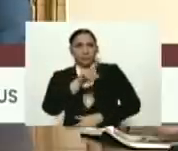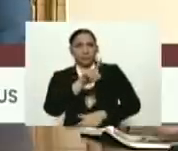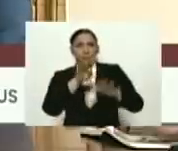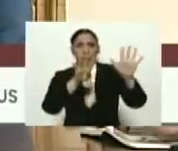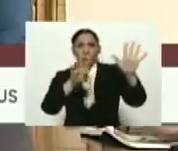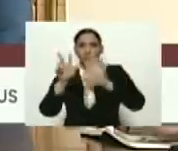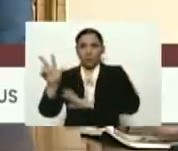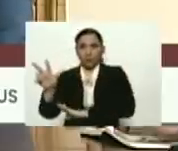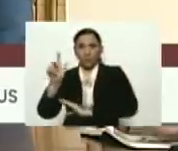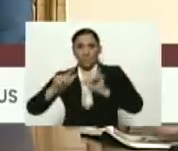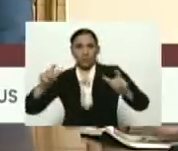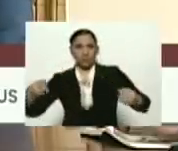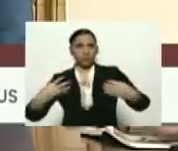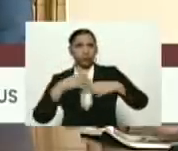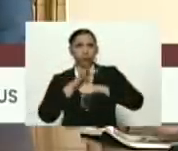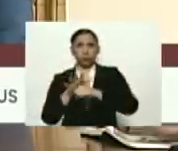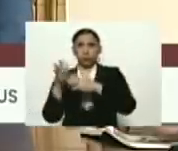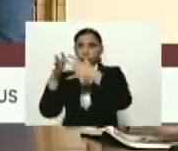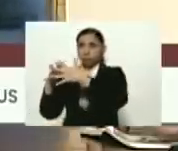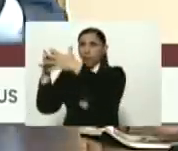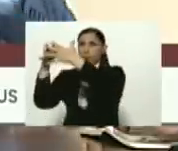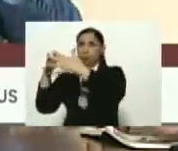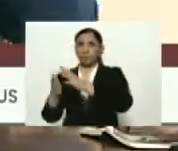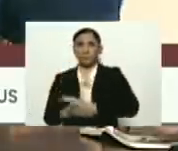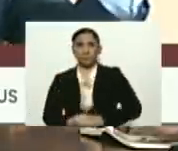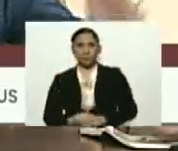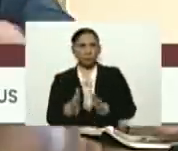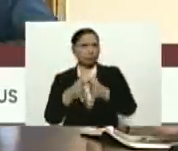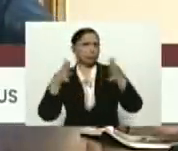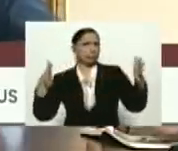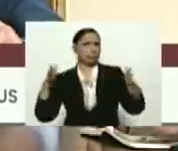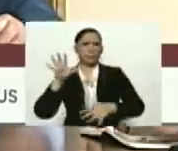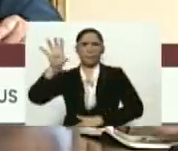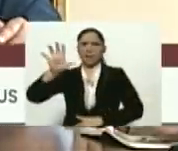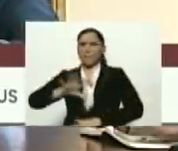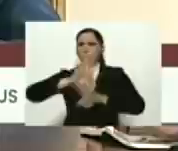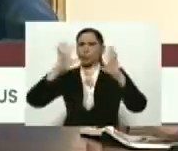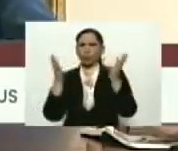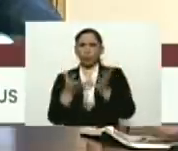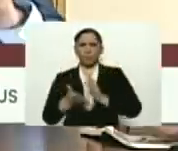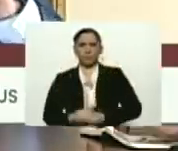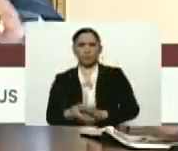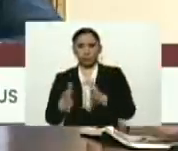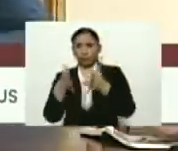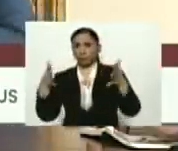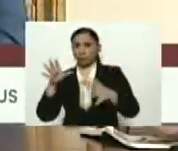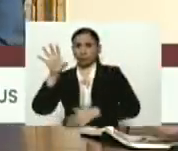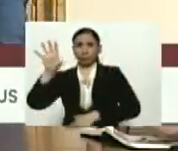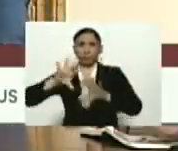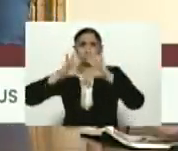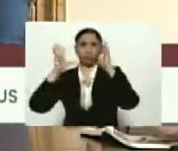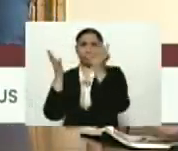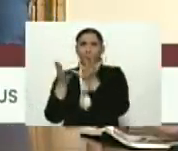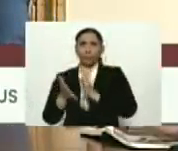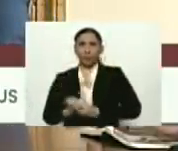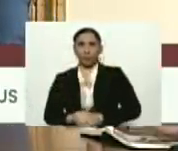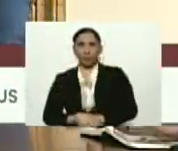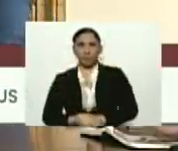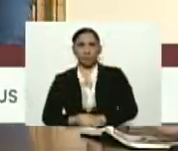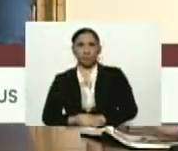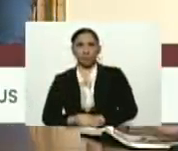2.060.193 casos. Estados Unidos de Norteamérica, la gran potencia del mundo, la gran potencia del mundo